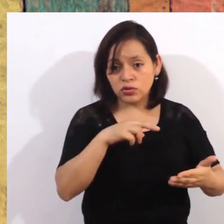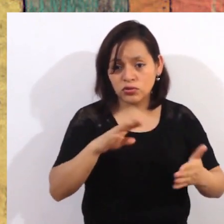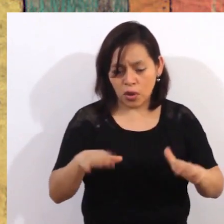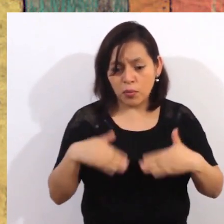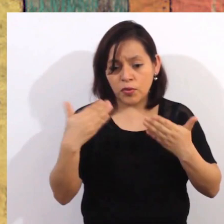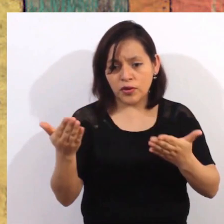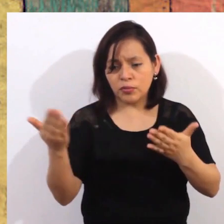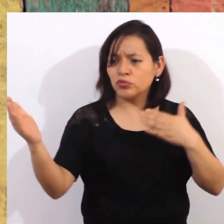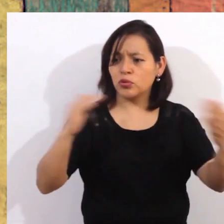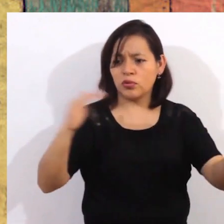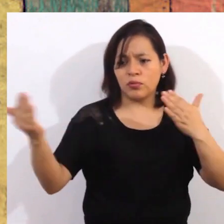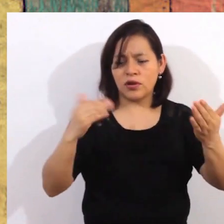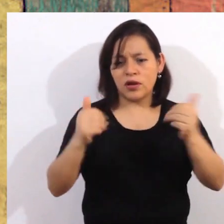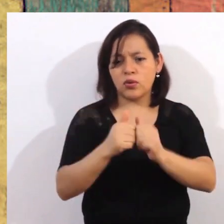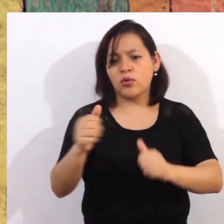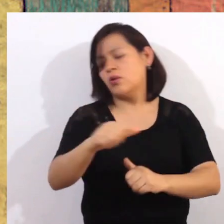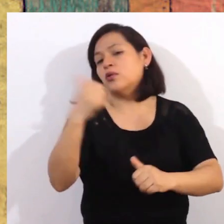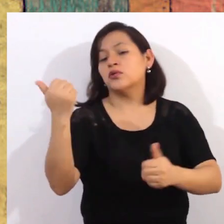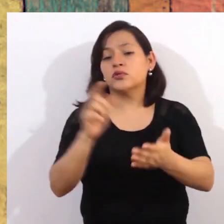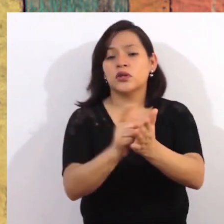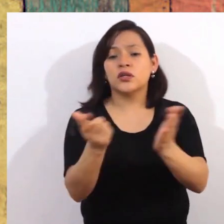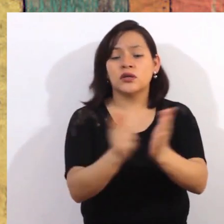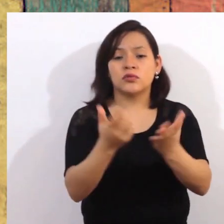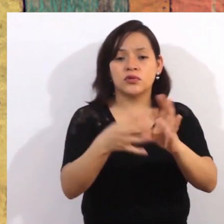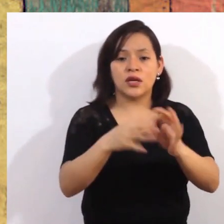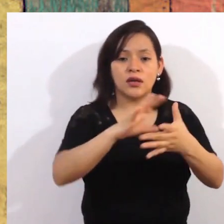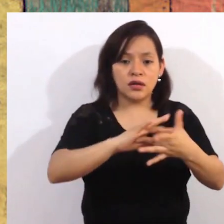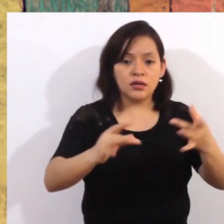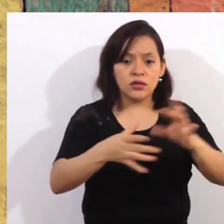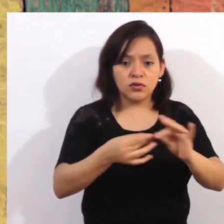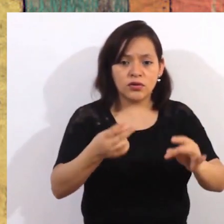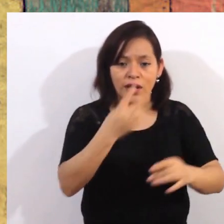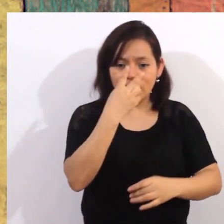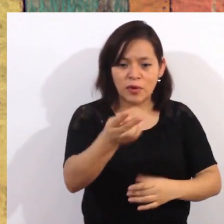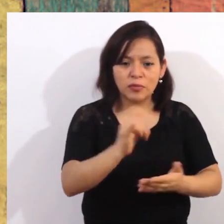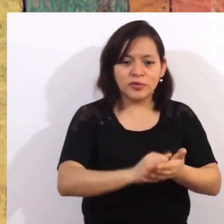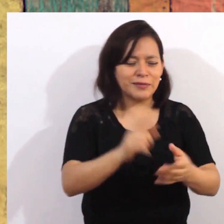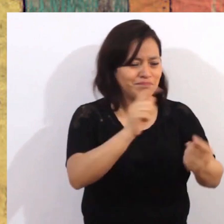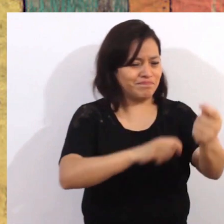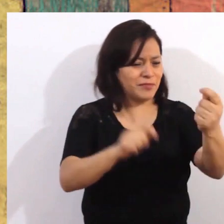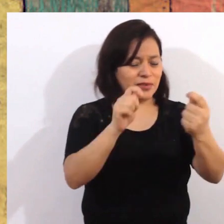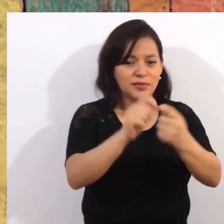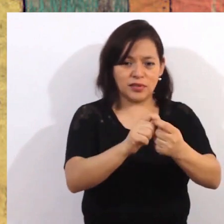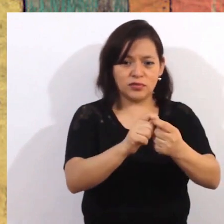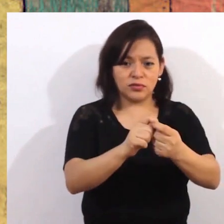que cada aspecto que la Biblia tiene en referencia a la historia se cumple